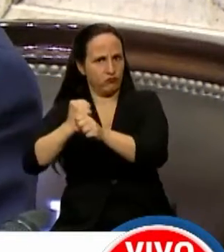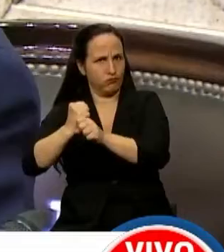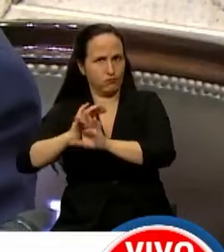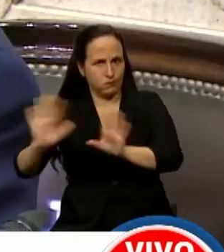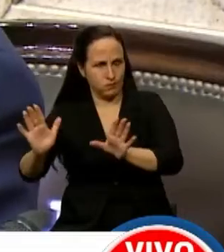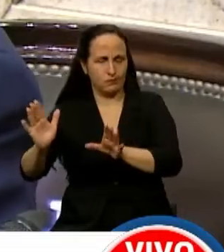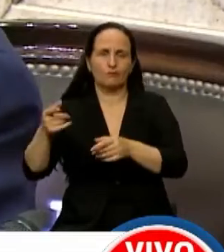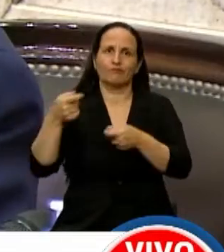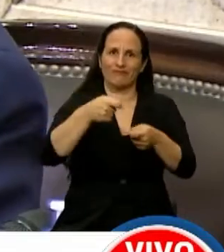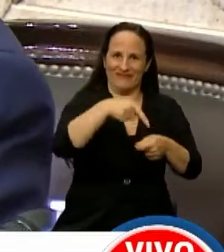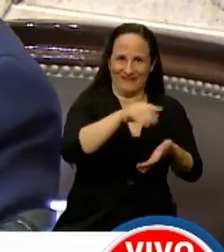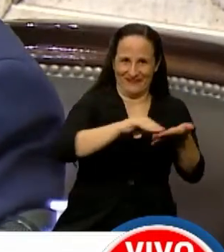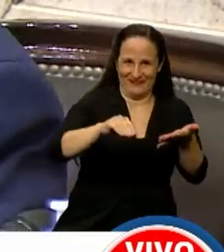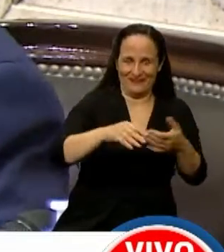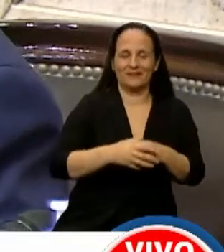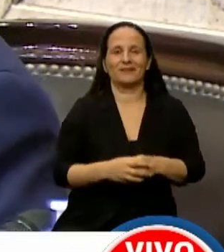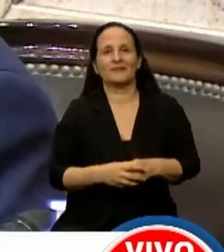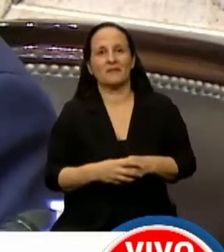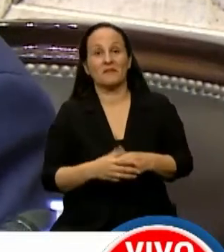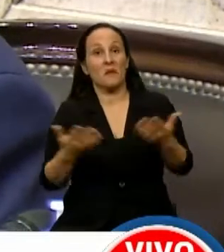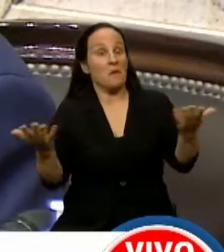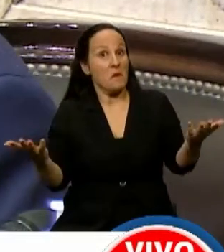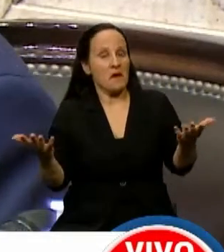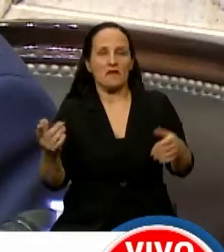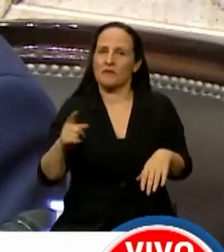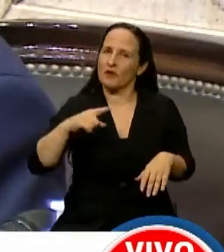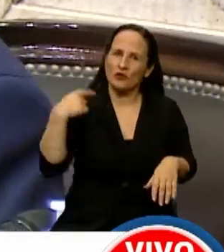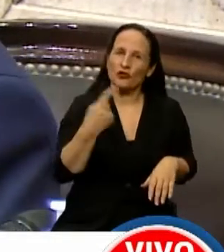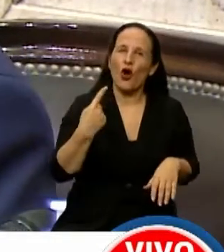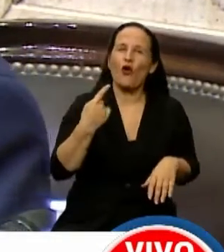de Senadores. Bueno, todos ya hemos